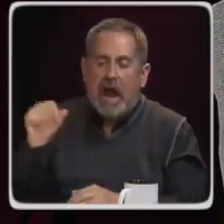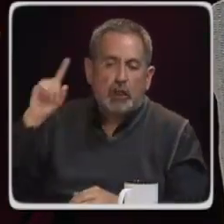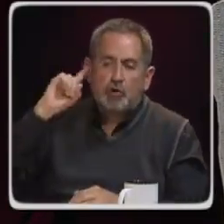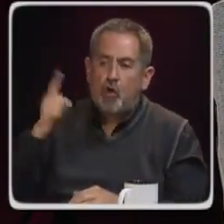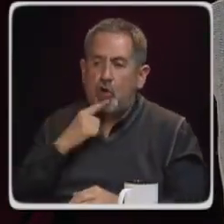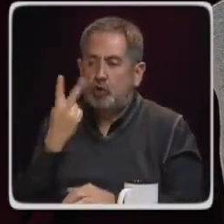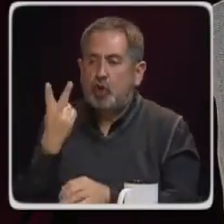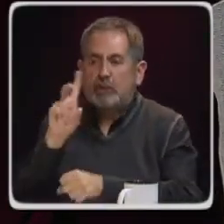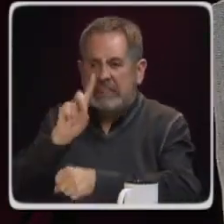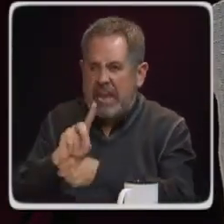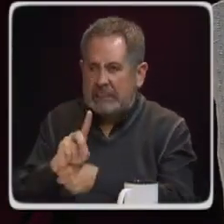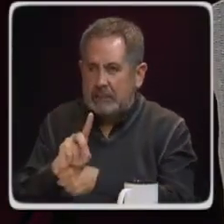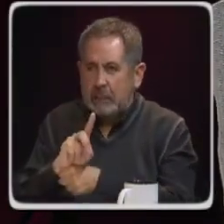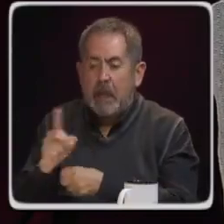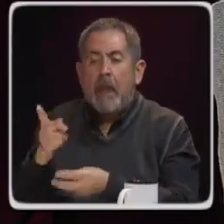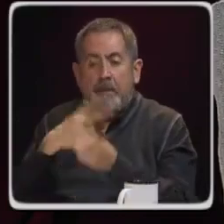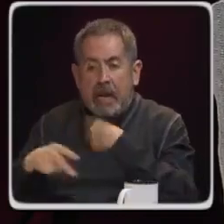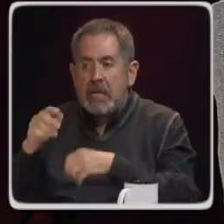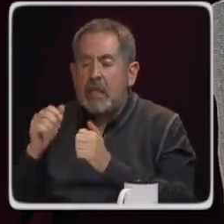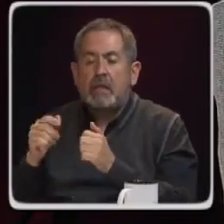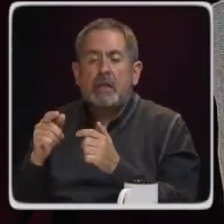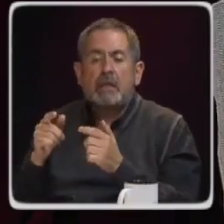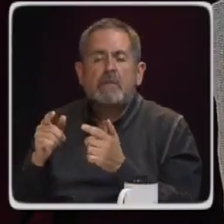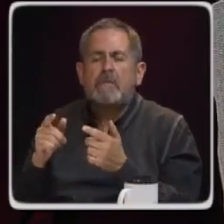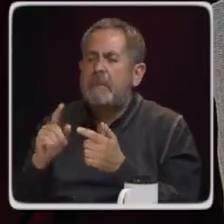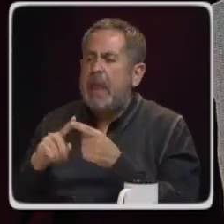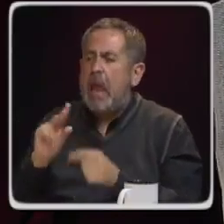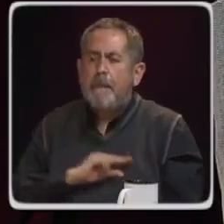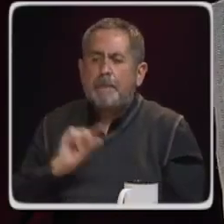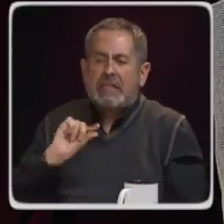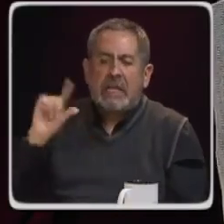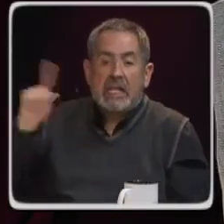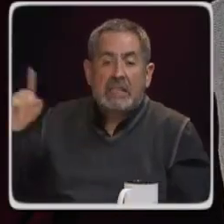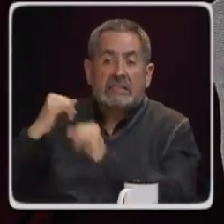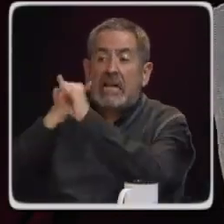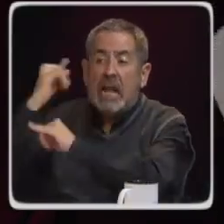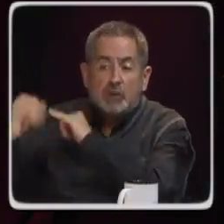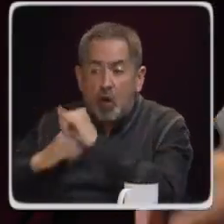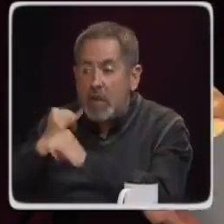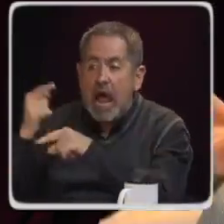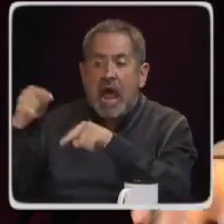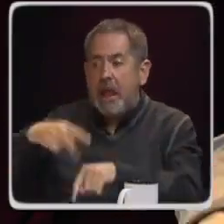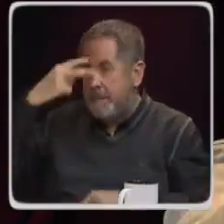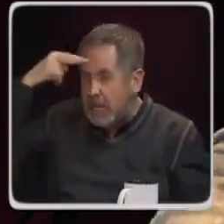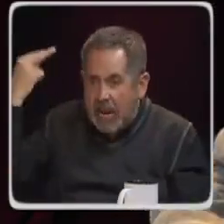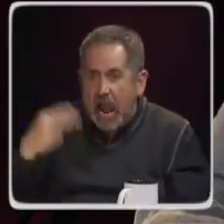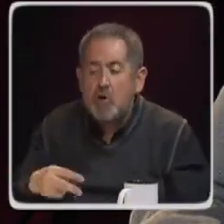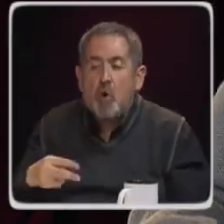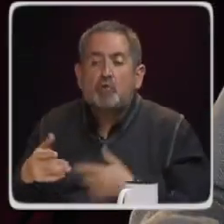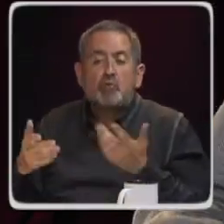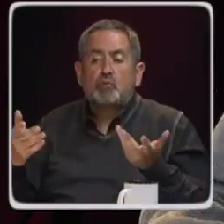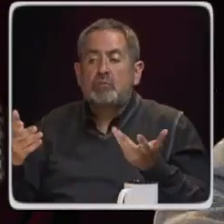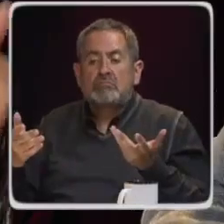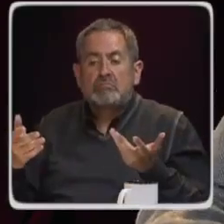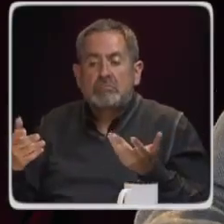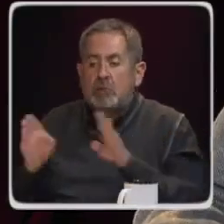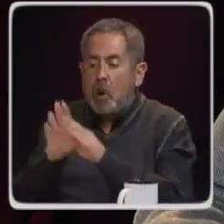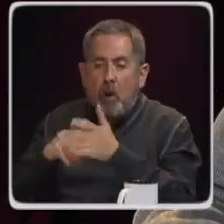había presupuesto, se iba a dar un presupuesto para una capacitación a profesionales y también capacitación a personas